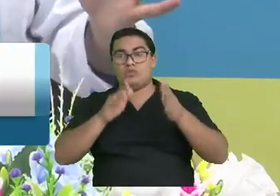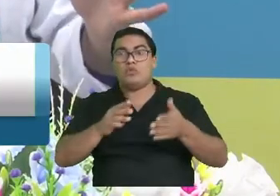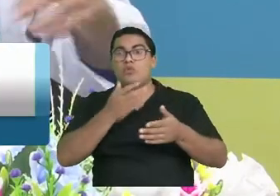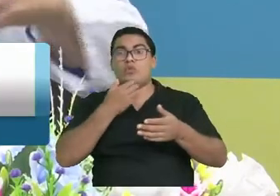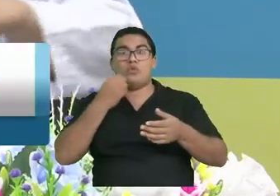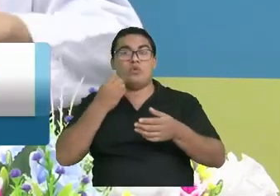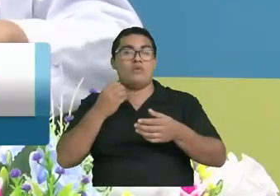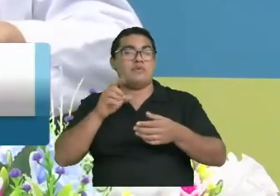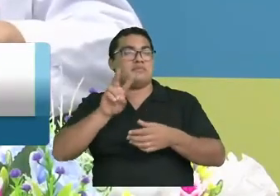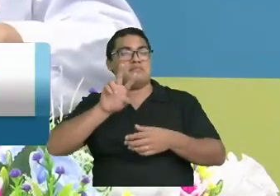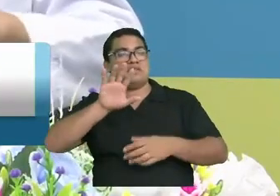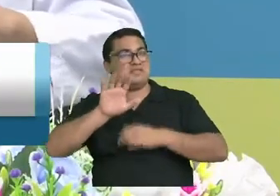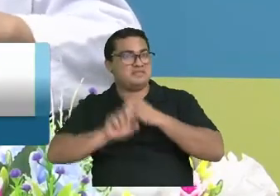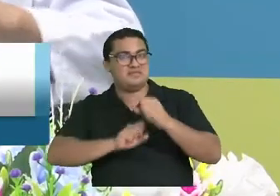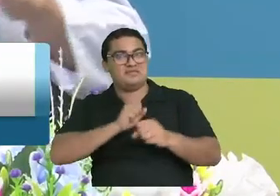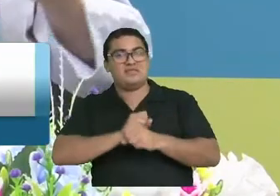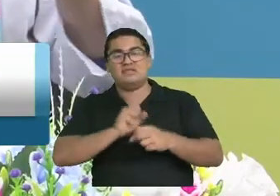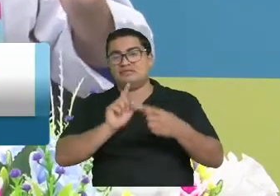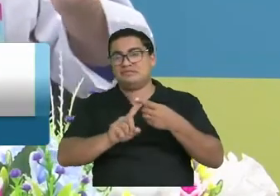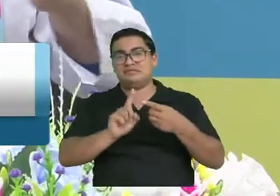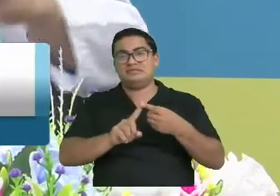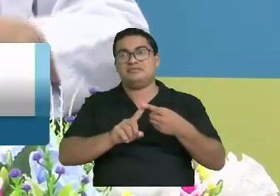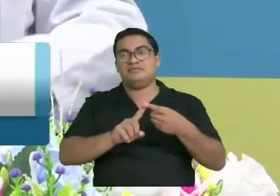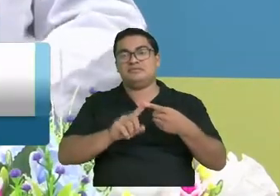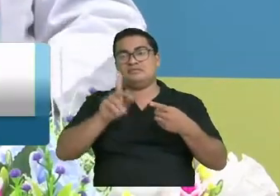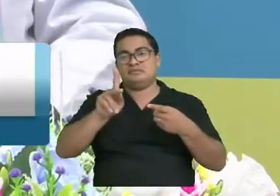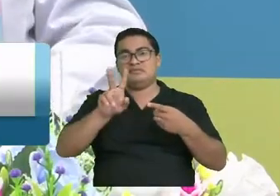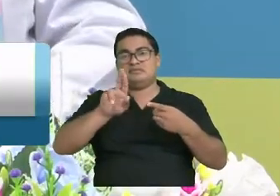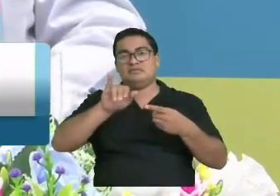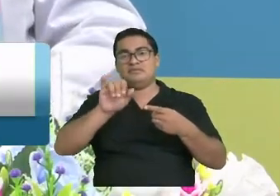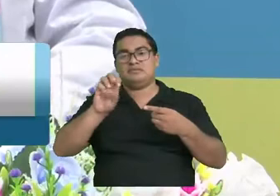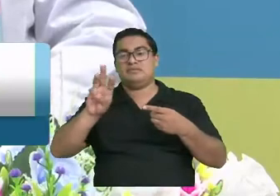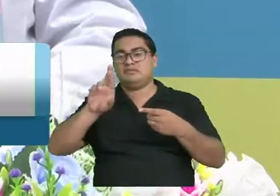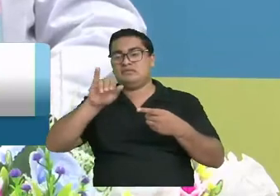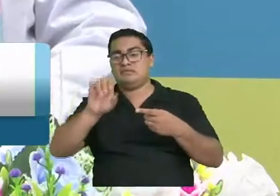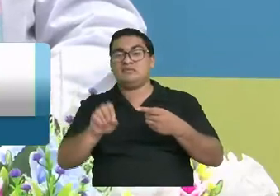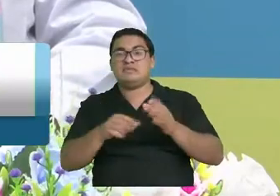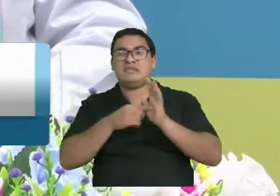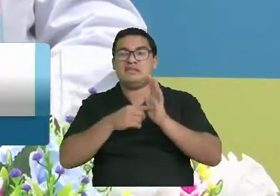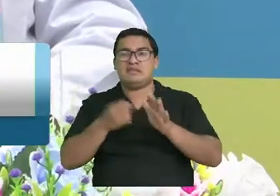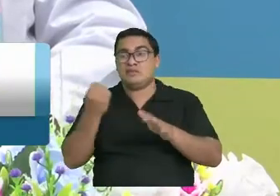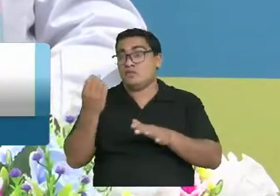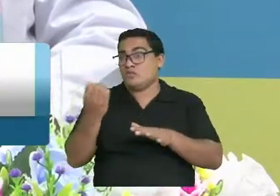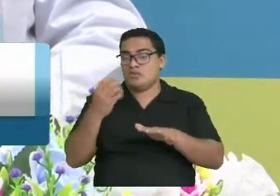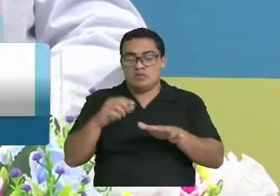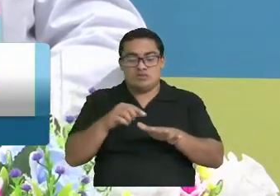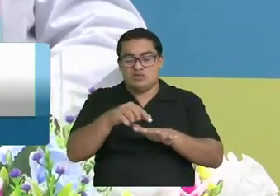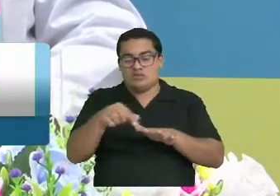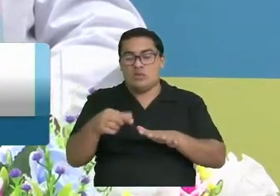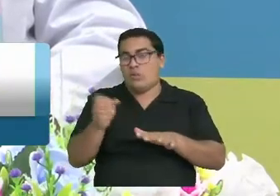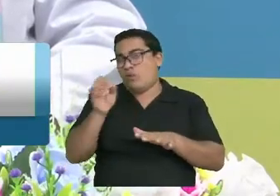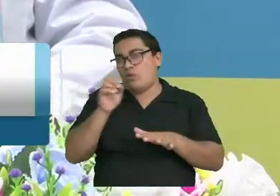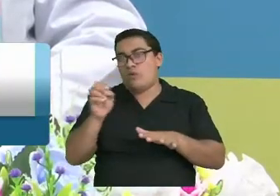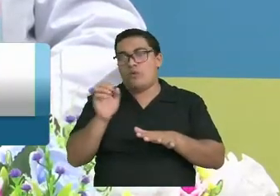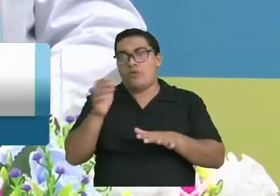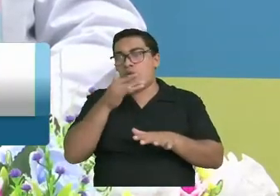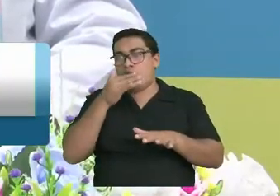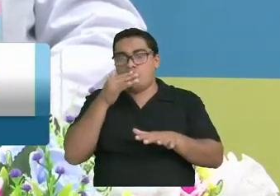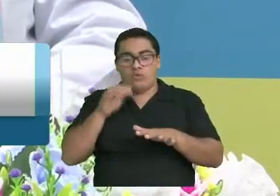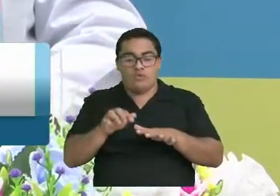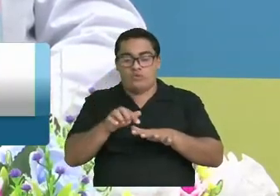de 30 años se sospecha de que sea de origen primario. ¿Hay dolor al momento, doctora? ¿Solo el